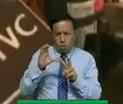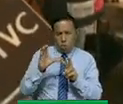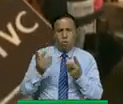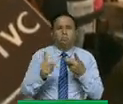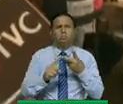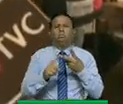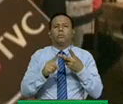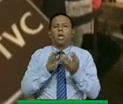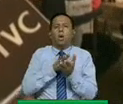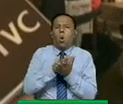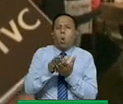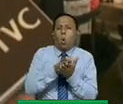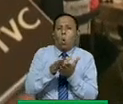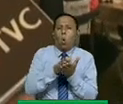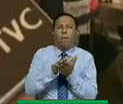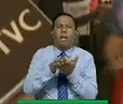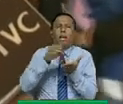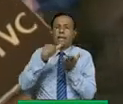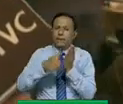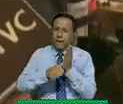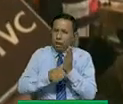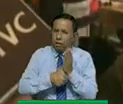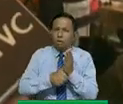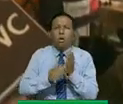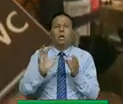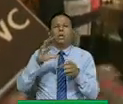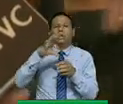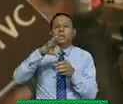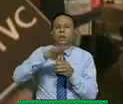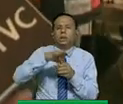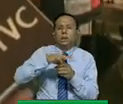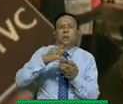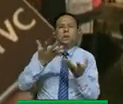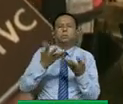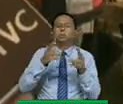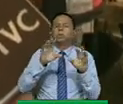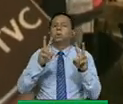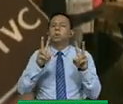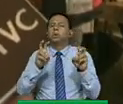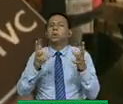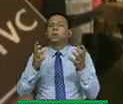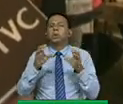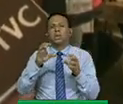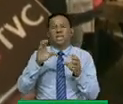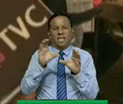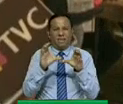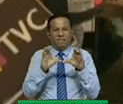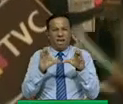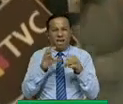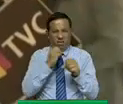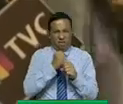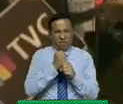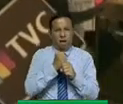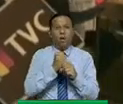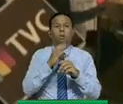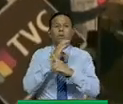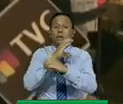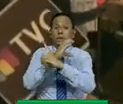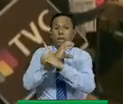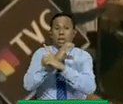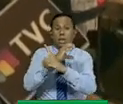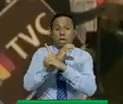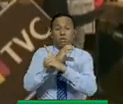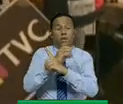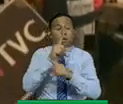de la cédula, la copia de certificados de experiencia laboral, acompañando también el carnet de discapacidad, si fuera del caso,